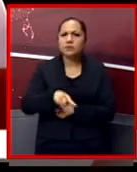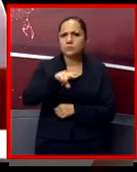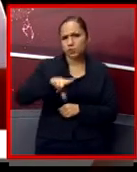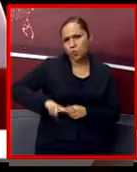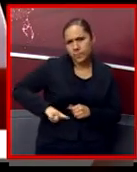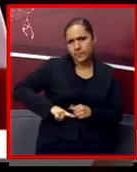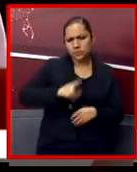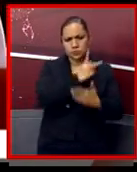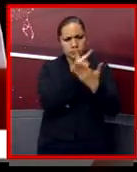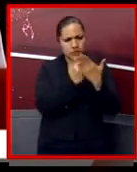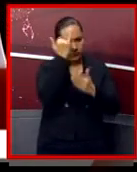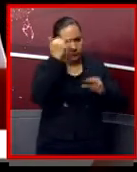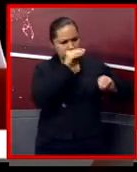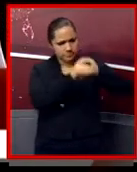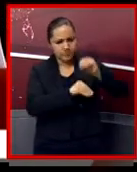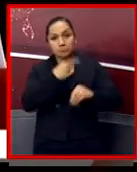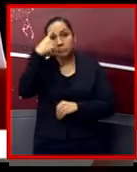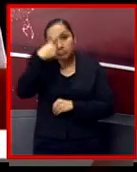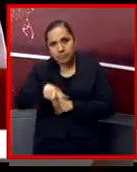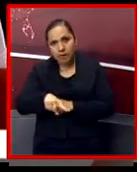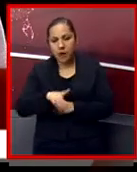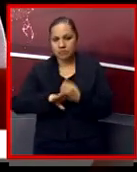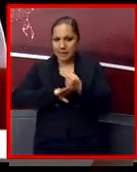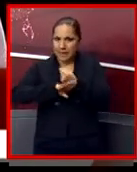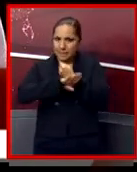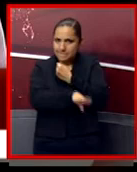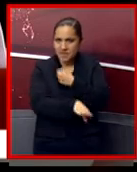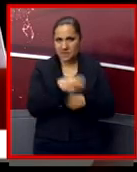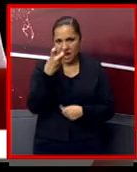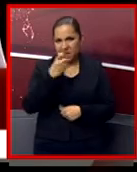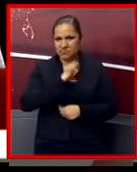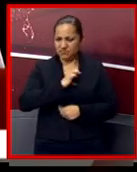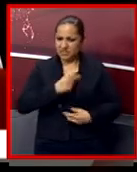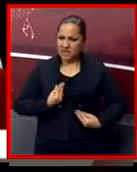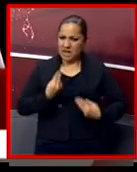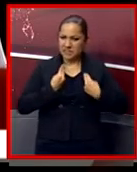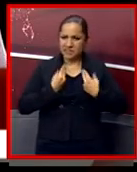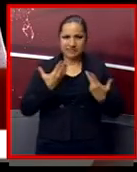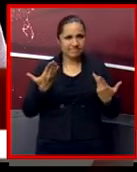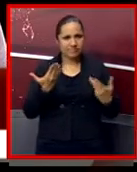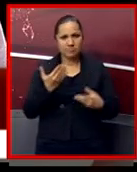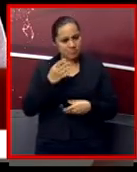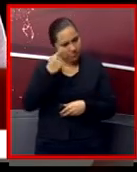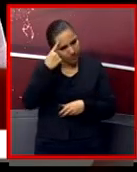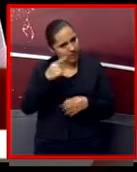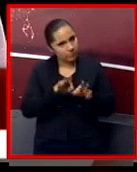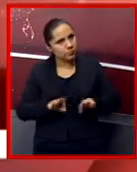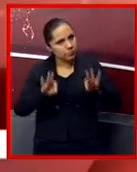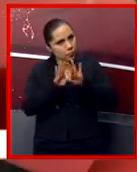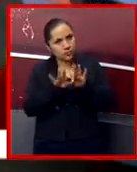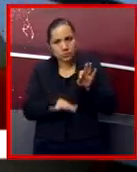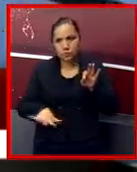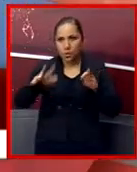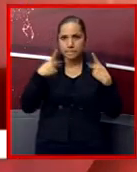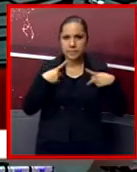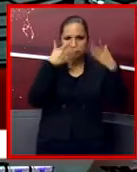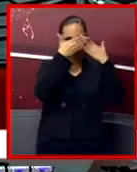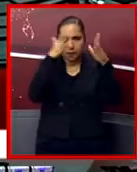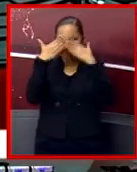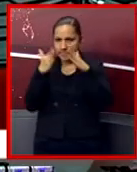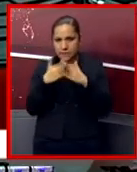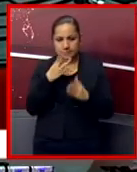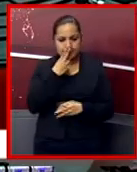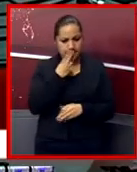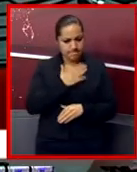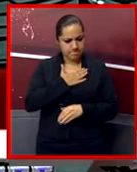a prevenir y combatir este terrible mal en aras de proteger a la población mexicana.